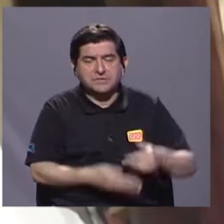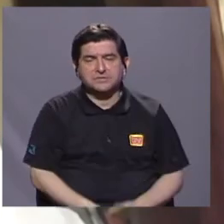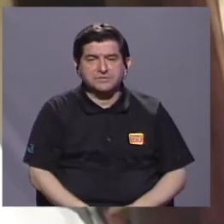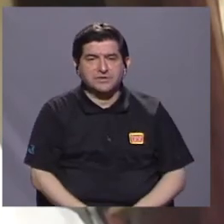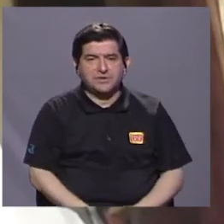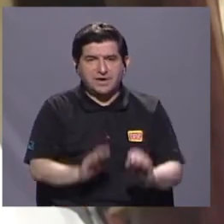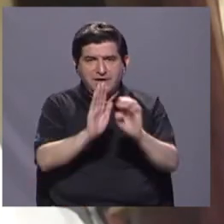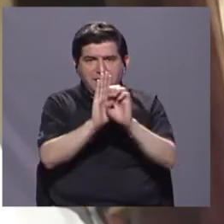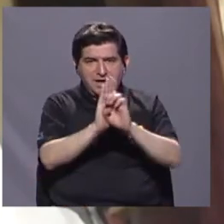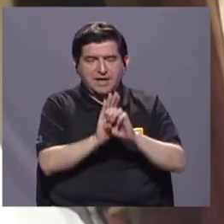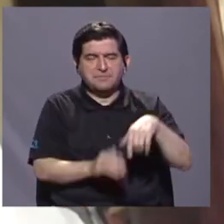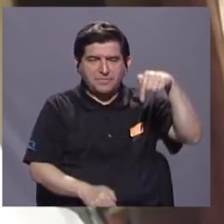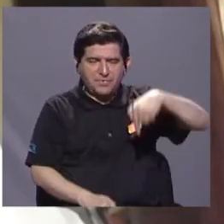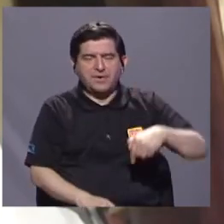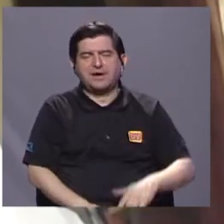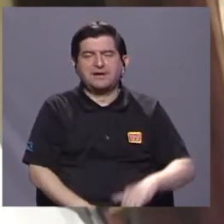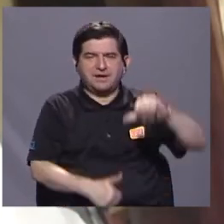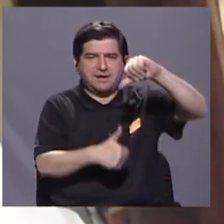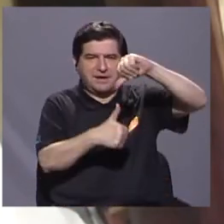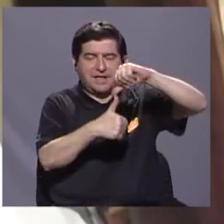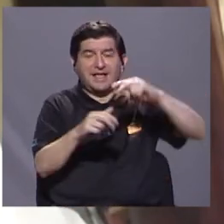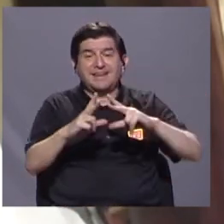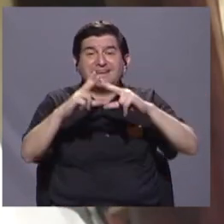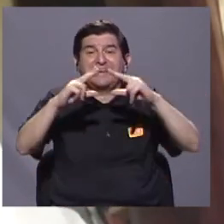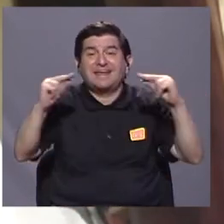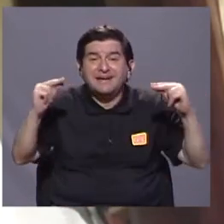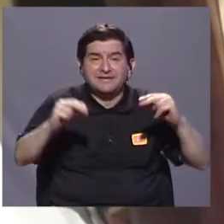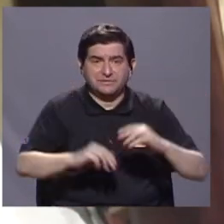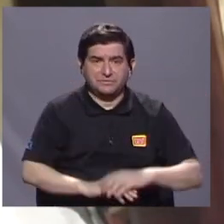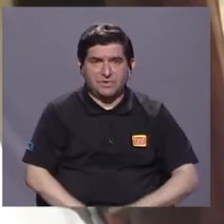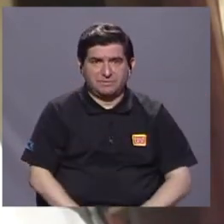caso vecino en Centroamérica, el caso de Nicaragua, donde